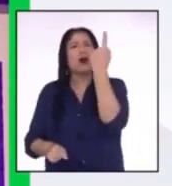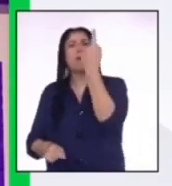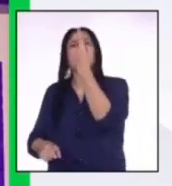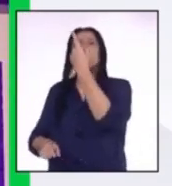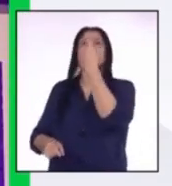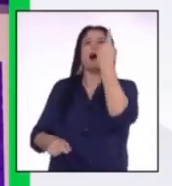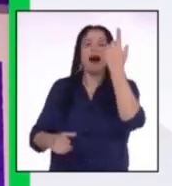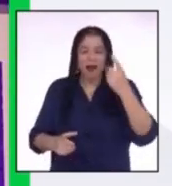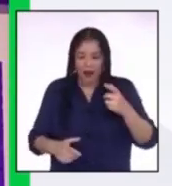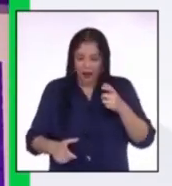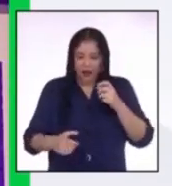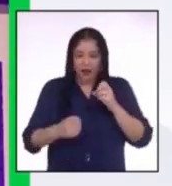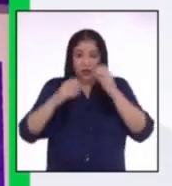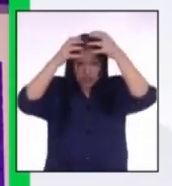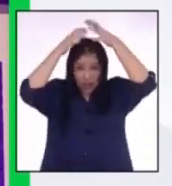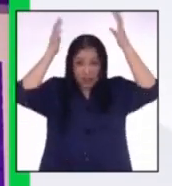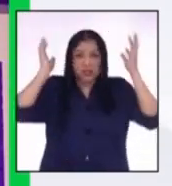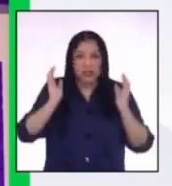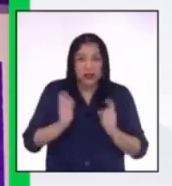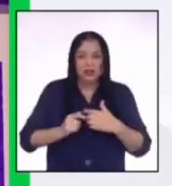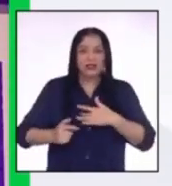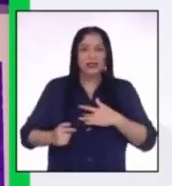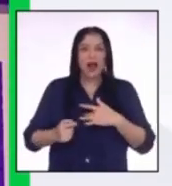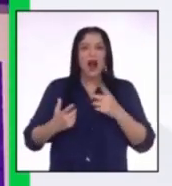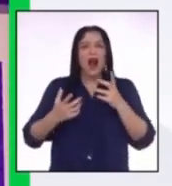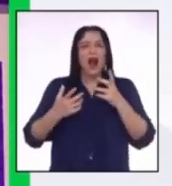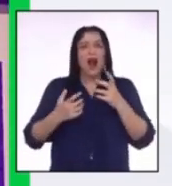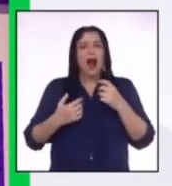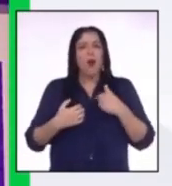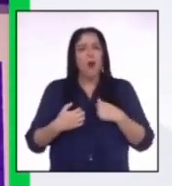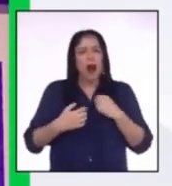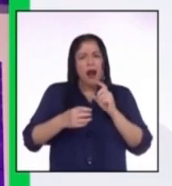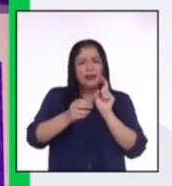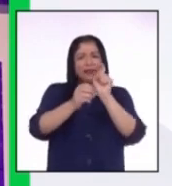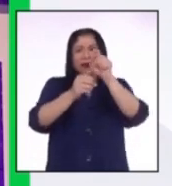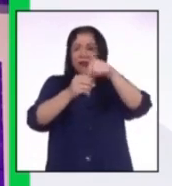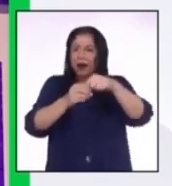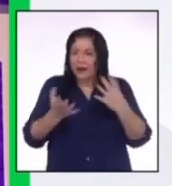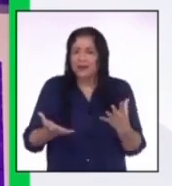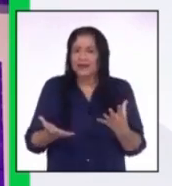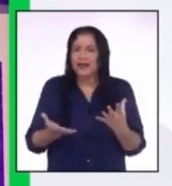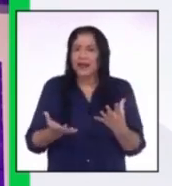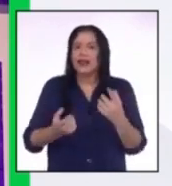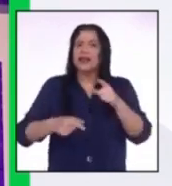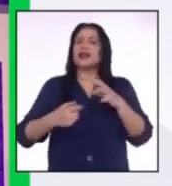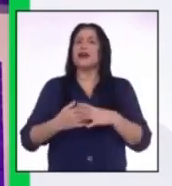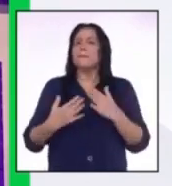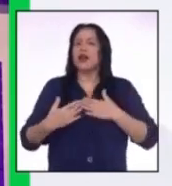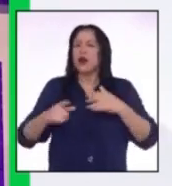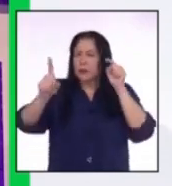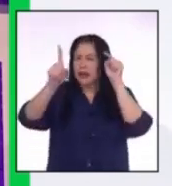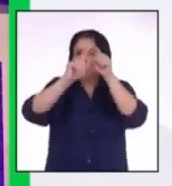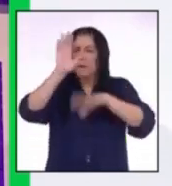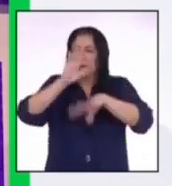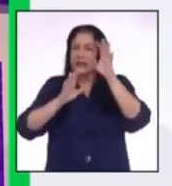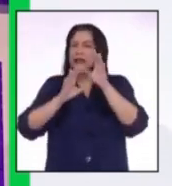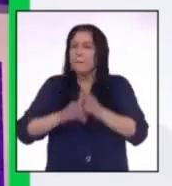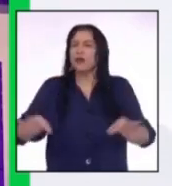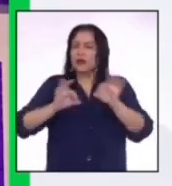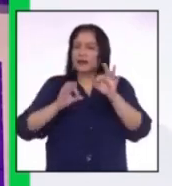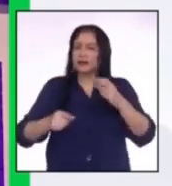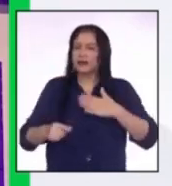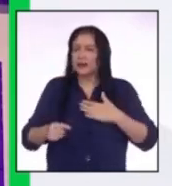hace que sientan que somos parte nos hacía planetaria y que una de las misiones más importantes es que tenemos que proteger